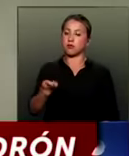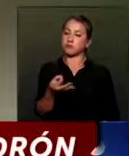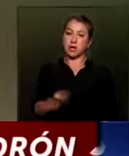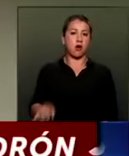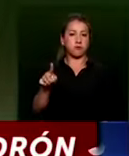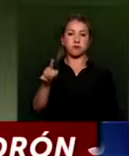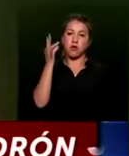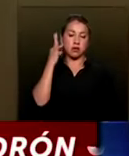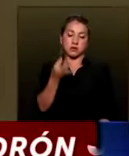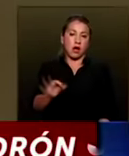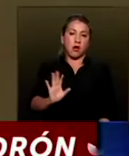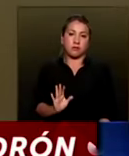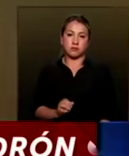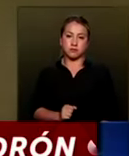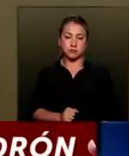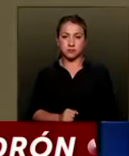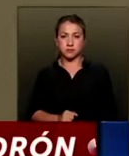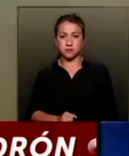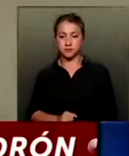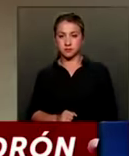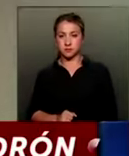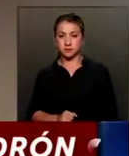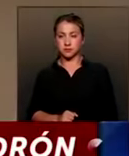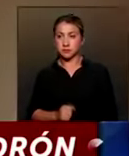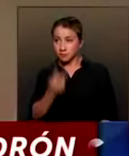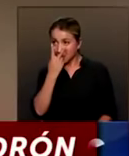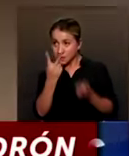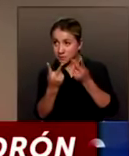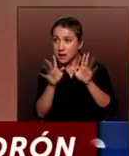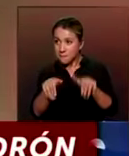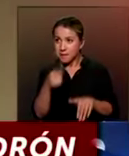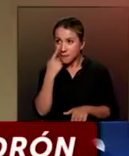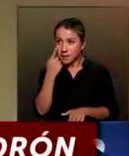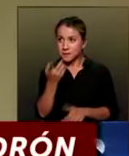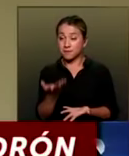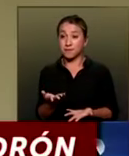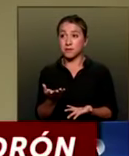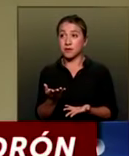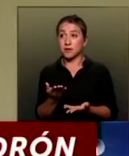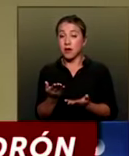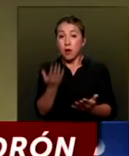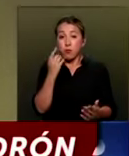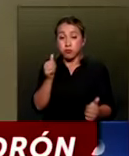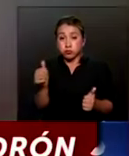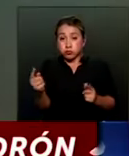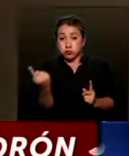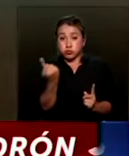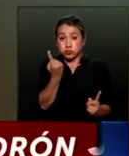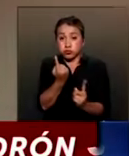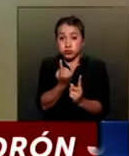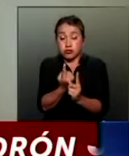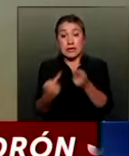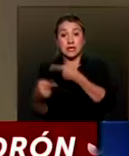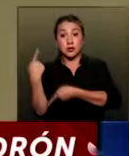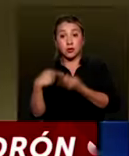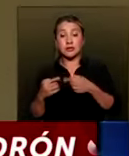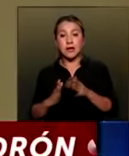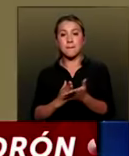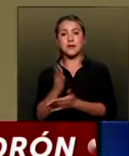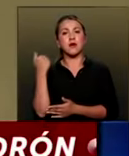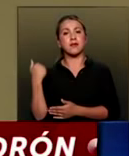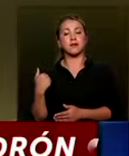esa señora. Mira, es la misma. Está a punto de producirse el desenlace de una historia que se había